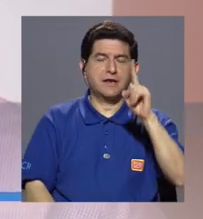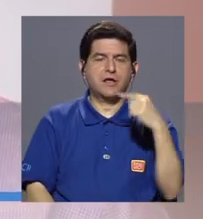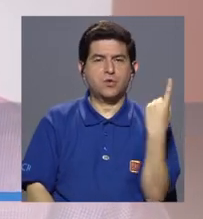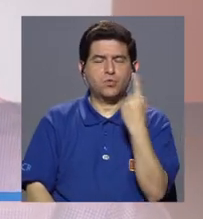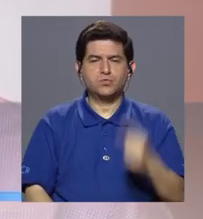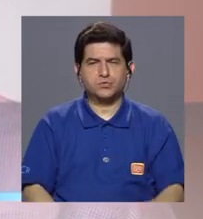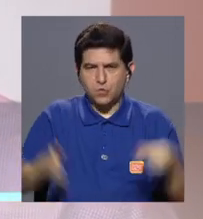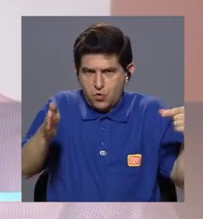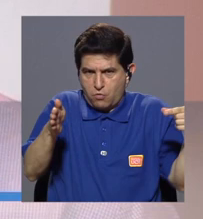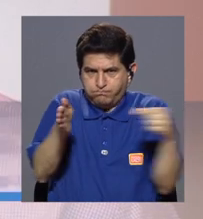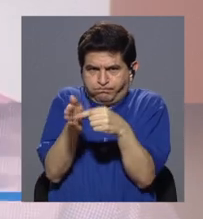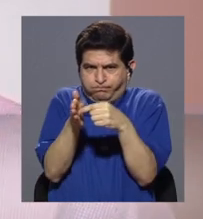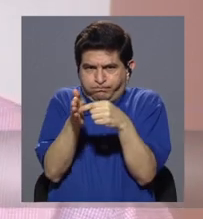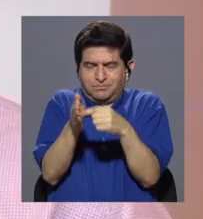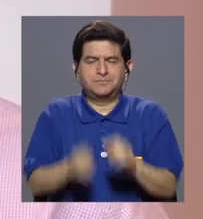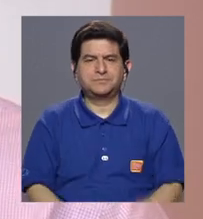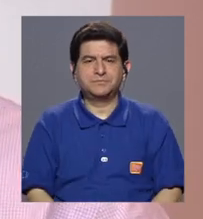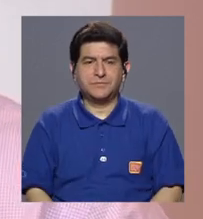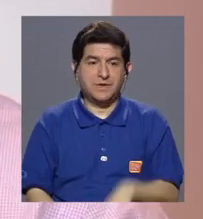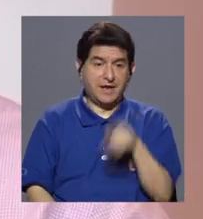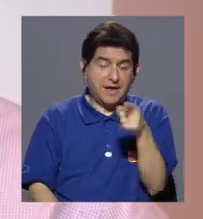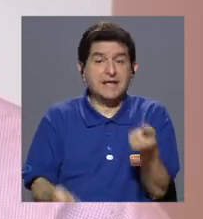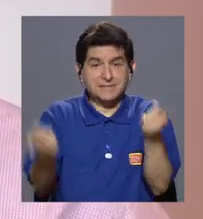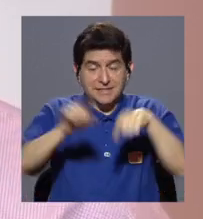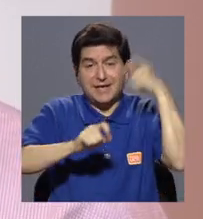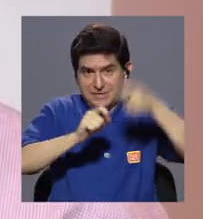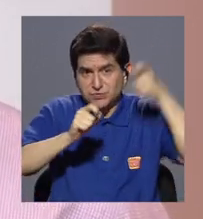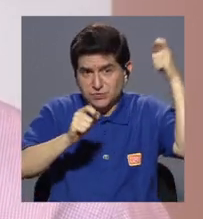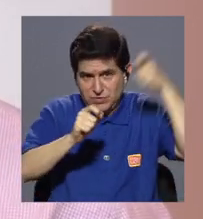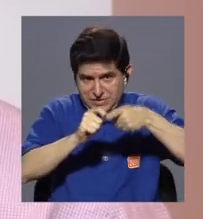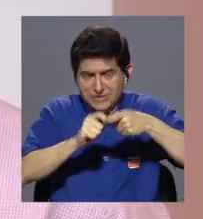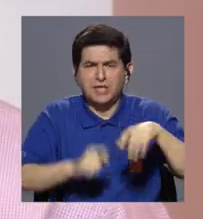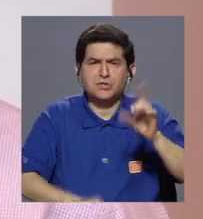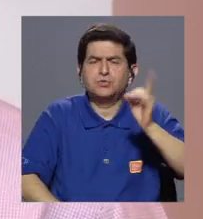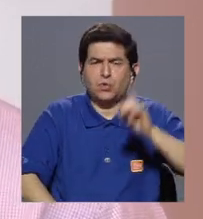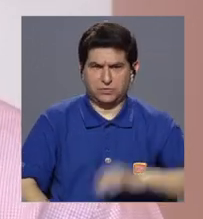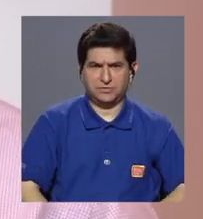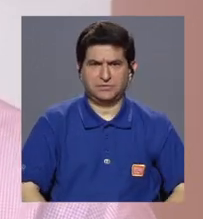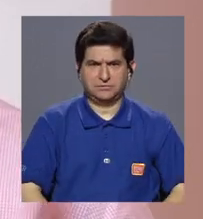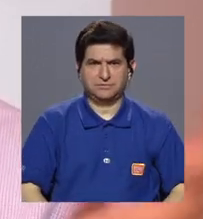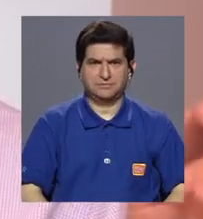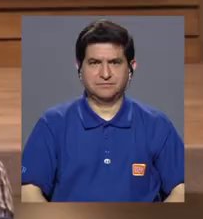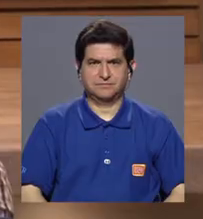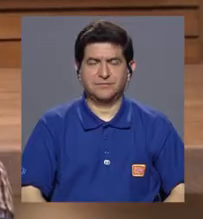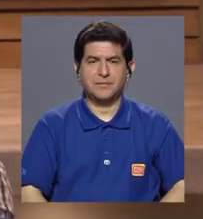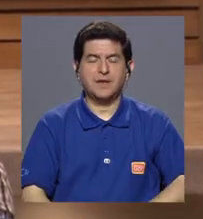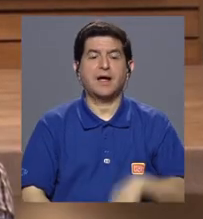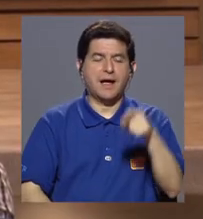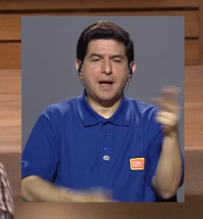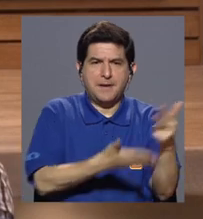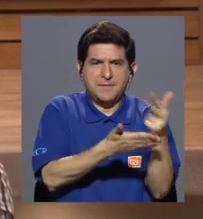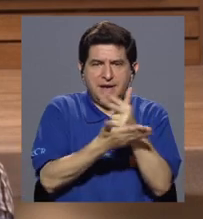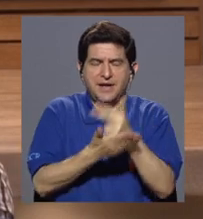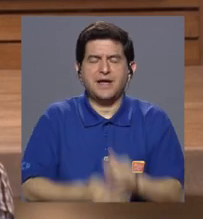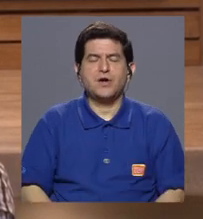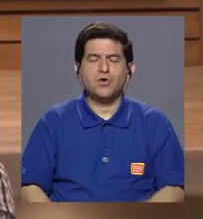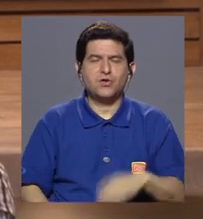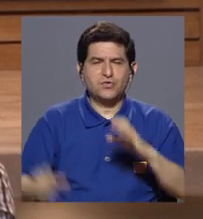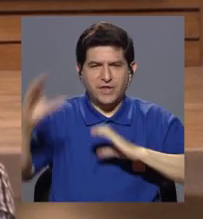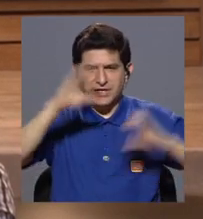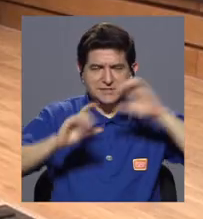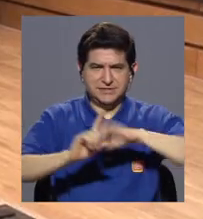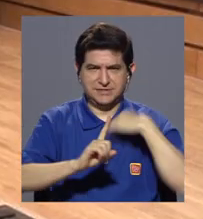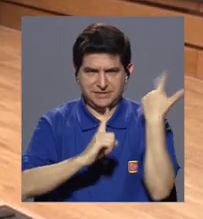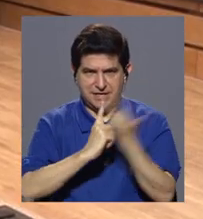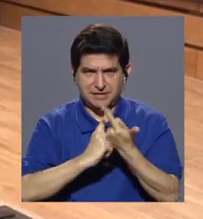solamente un cargador eléctrico, cargador como tal, que está ubicado en el parqueo de Ciencias